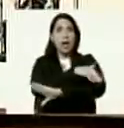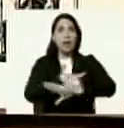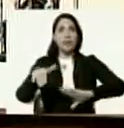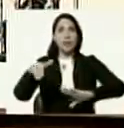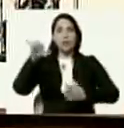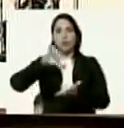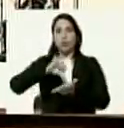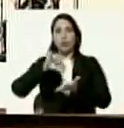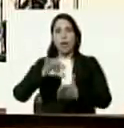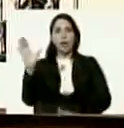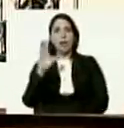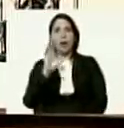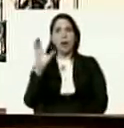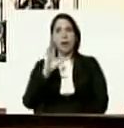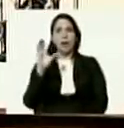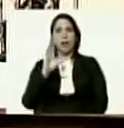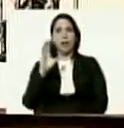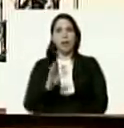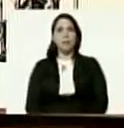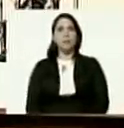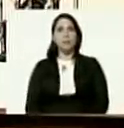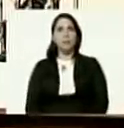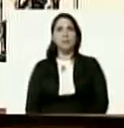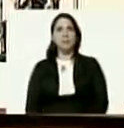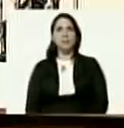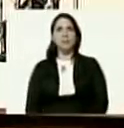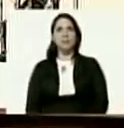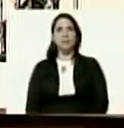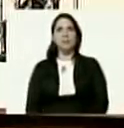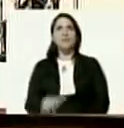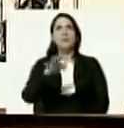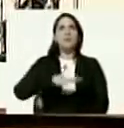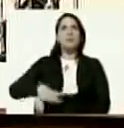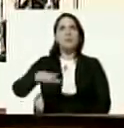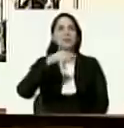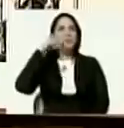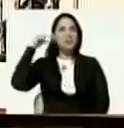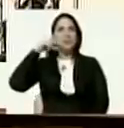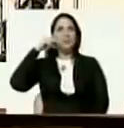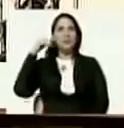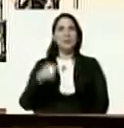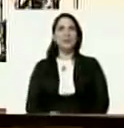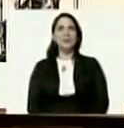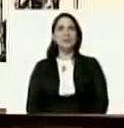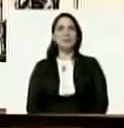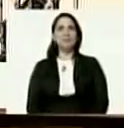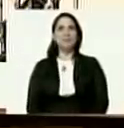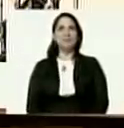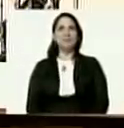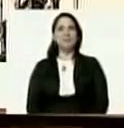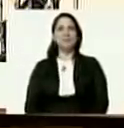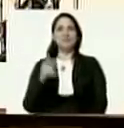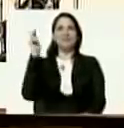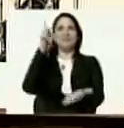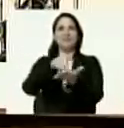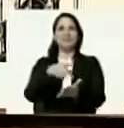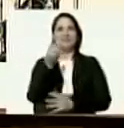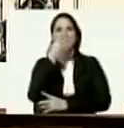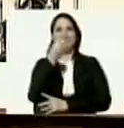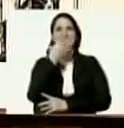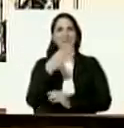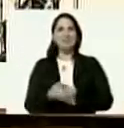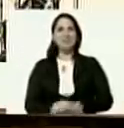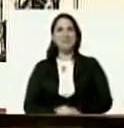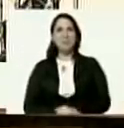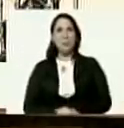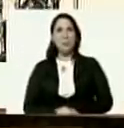ciudad de Caracas, que partió desde Plaza Sucre y llegó acá al Palacio del Pueblo, al